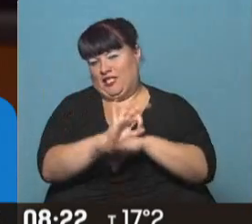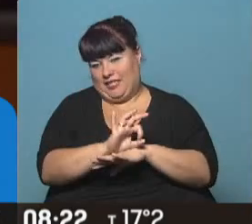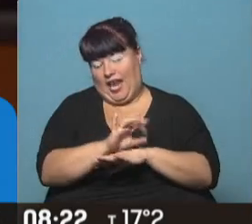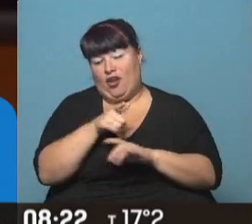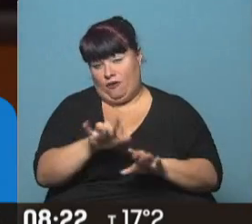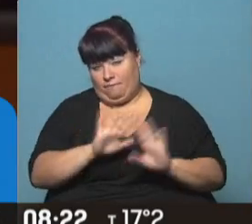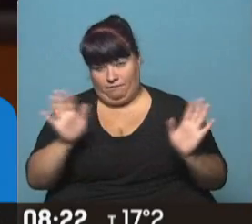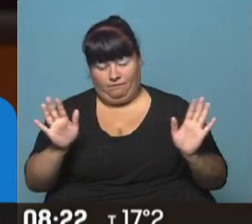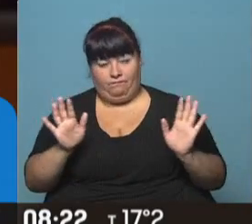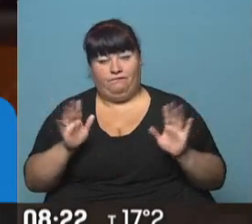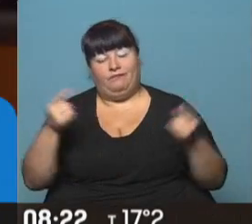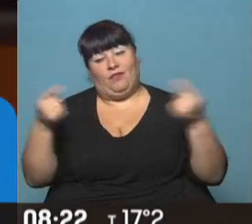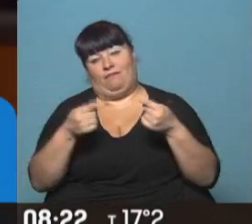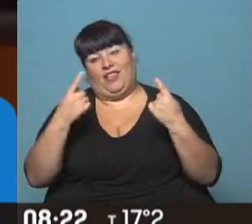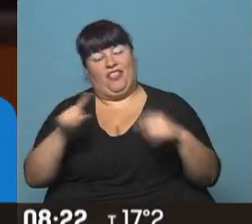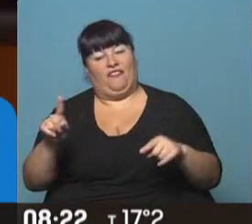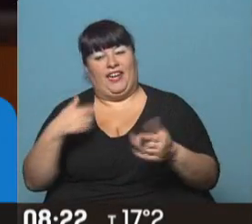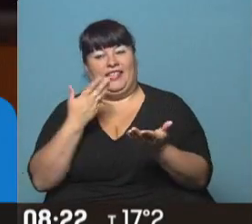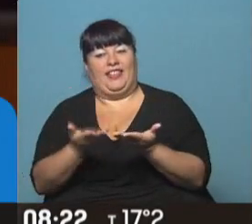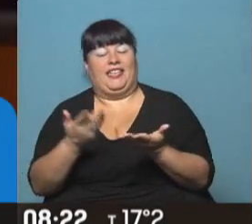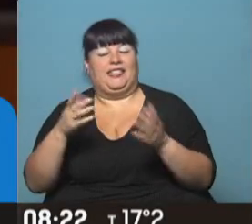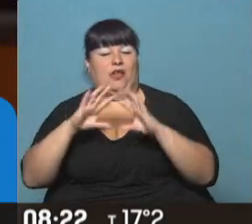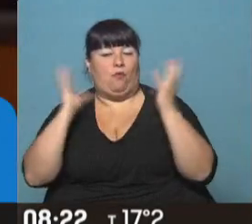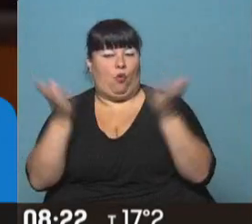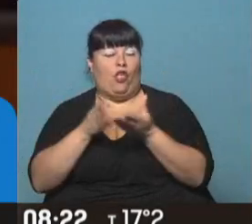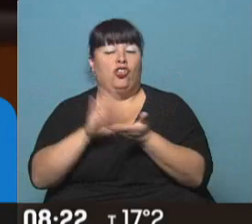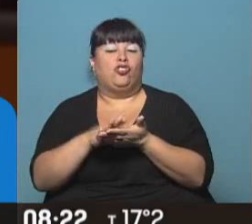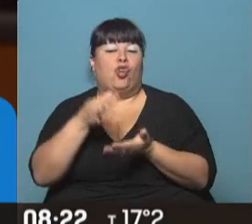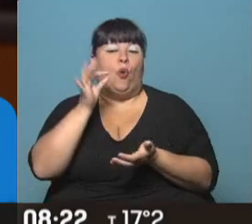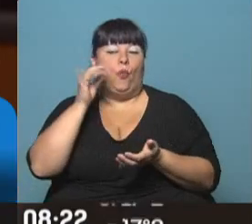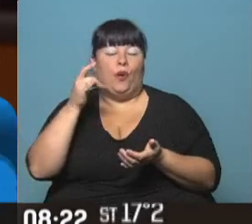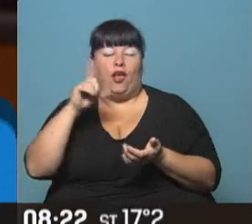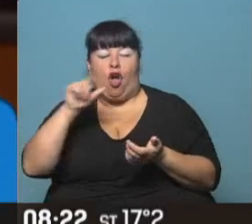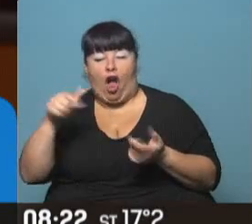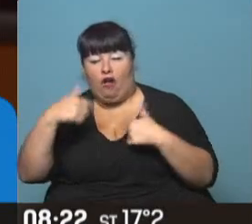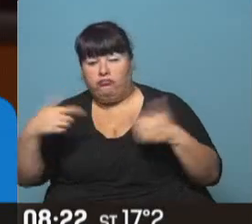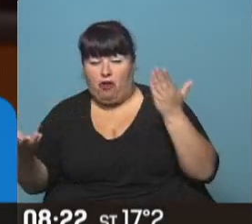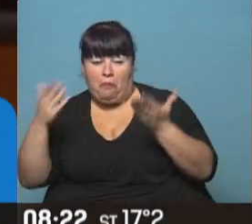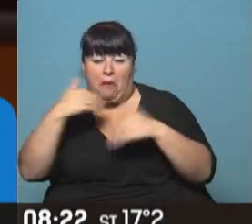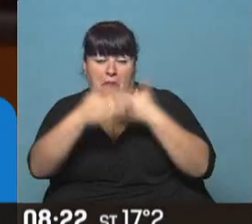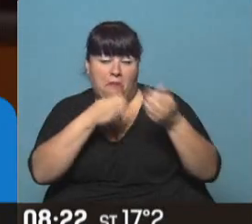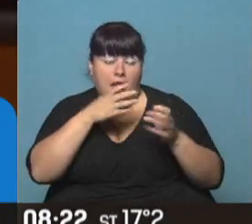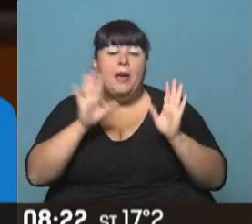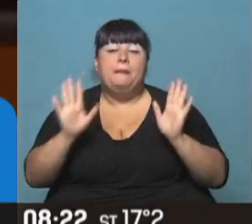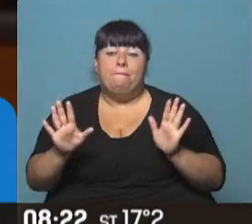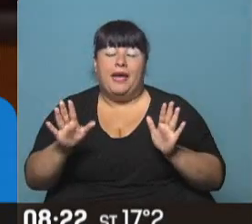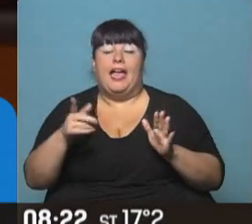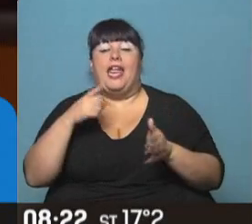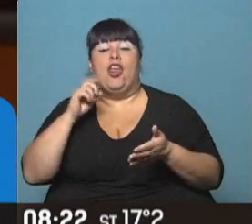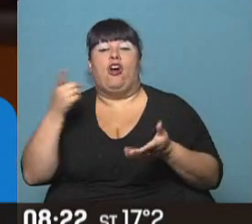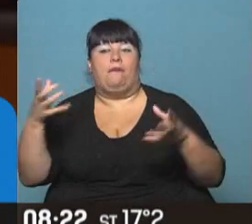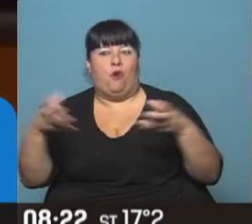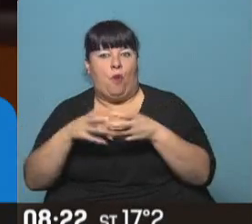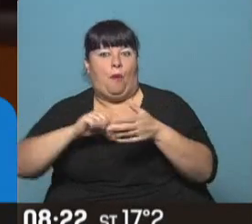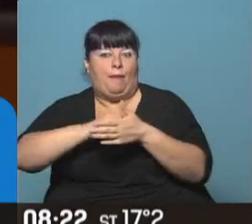cual eso es lo contrario a lo que indican los estándares internacionales con bebidas azucaradas, es un avance, pero si estamos viendo que ante la presión del